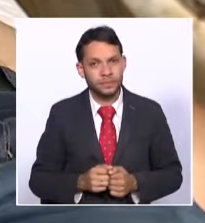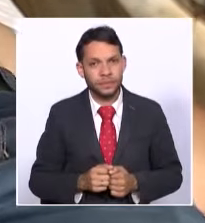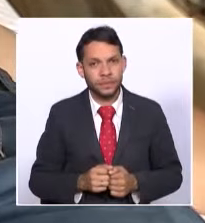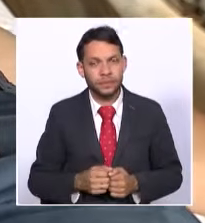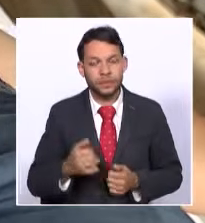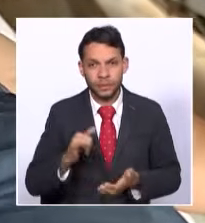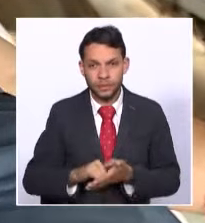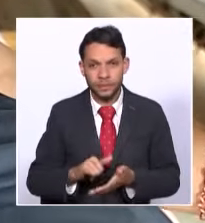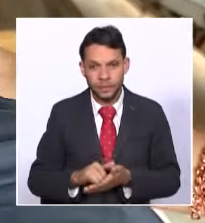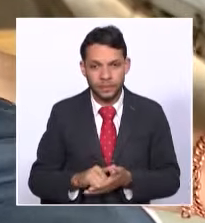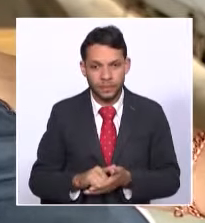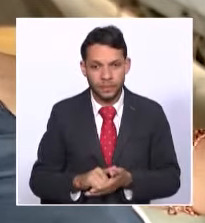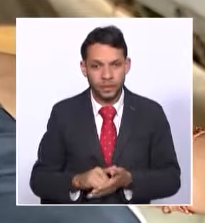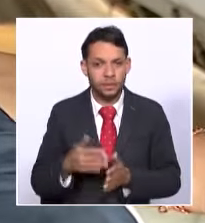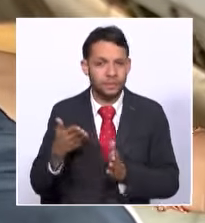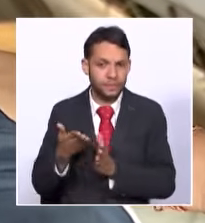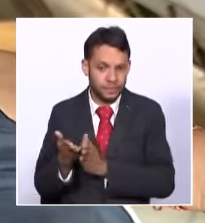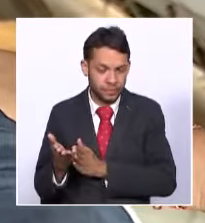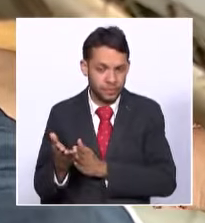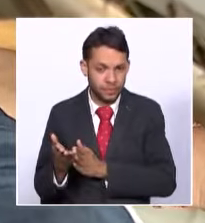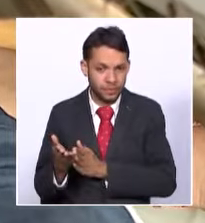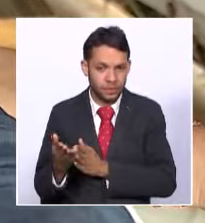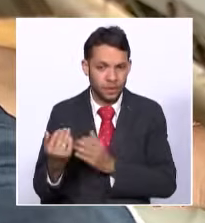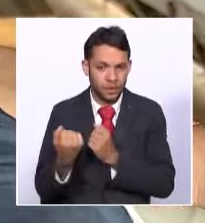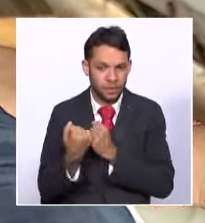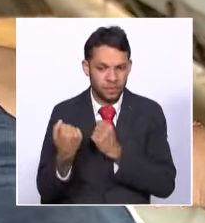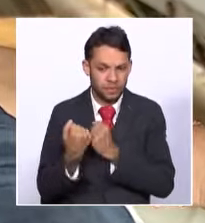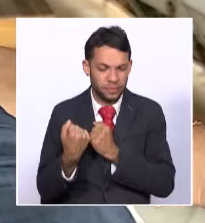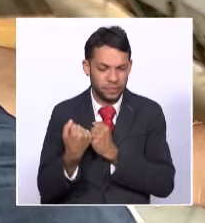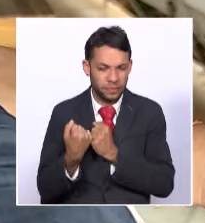Esta es otra técnica que se llama contraer, relajar.